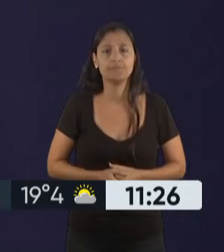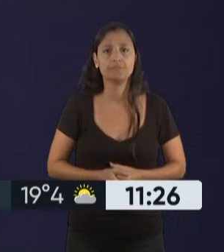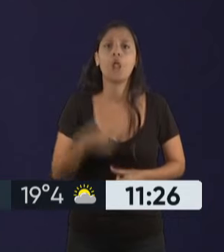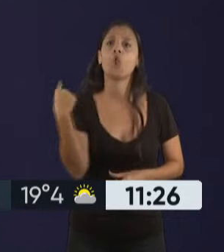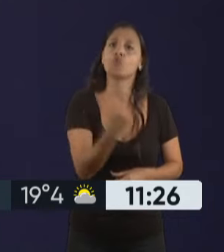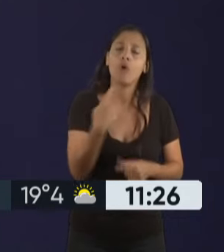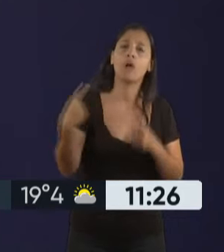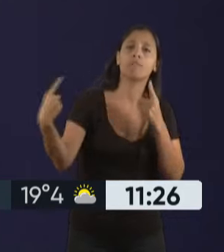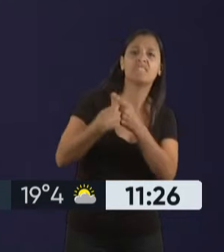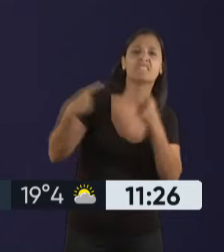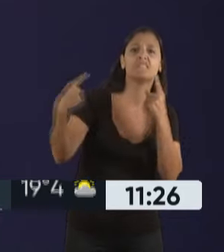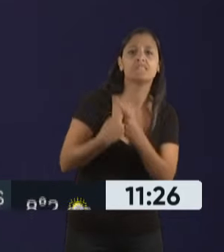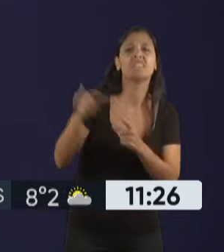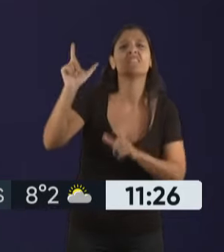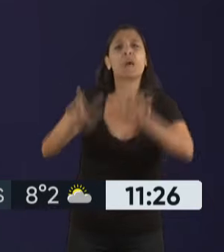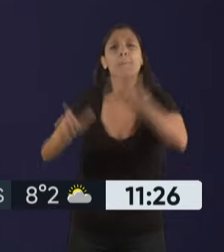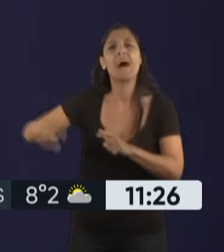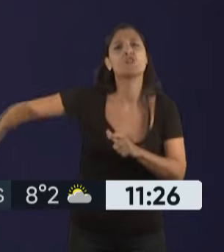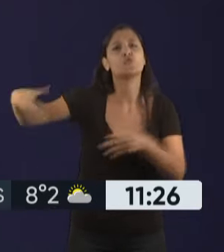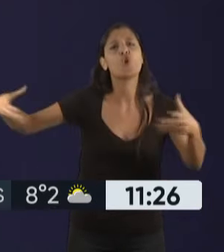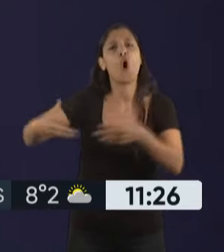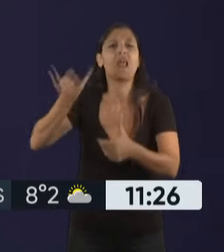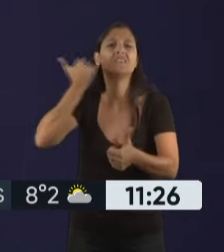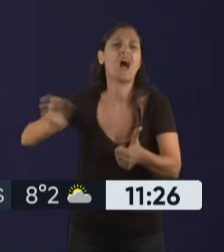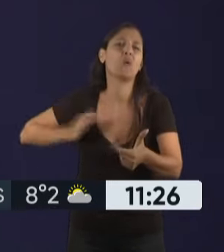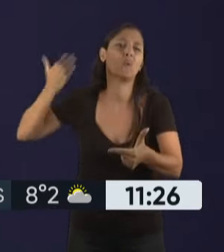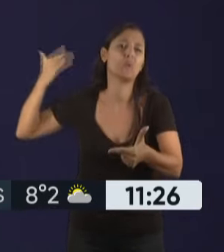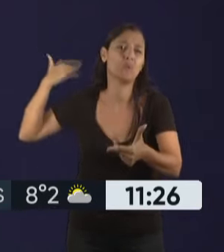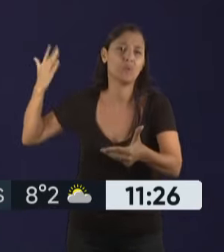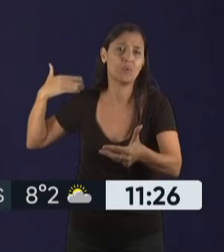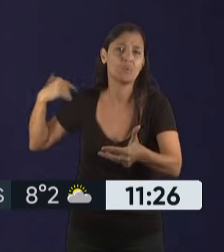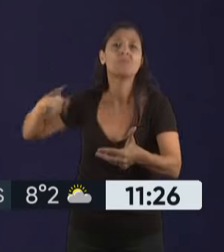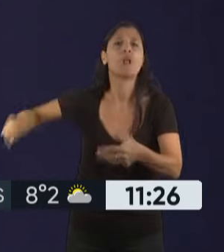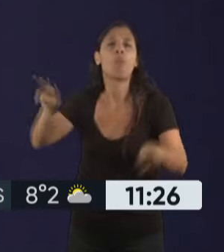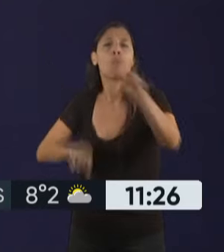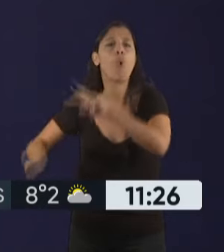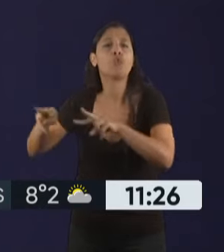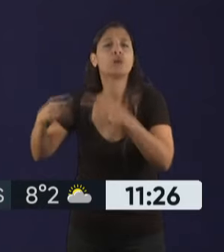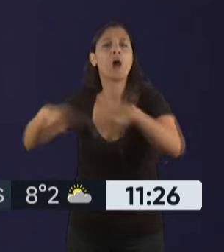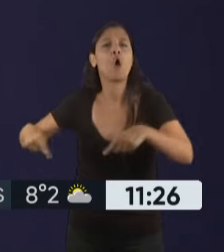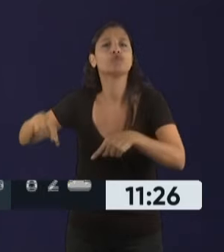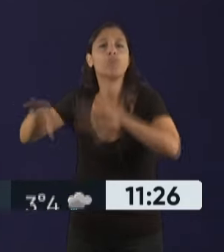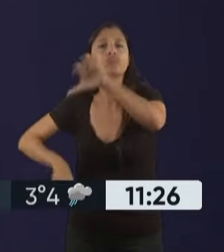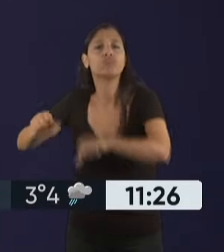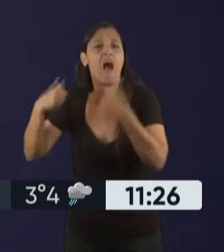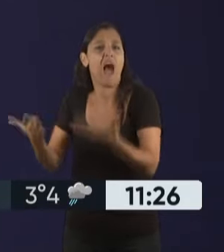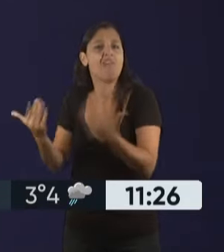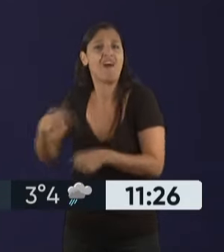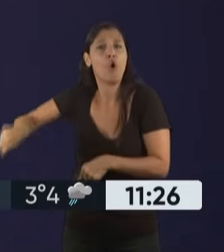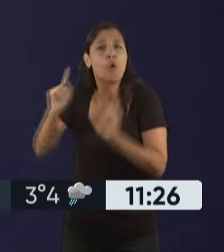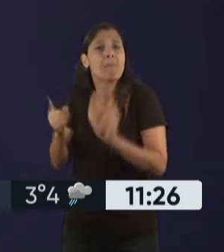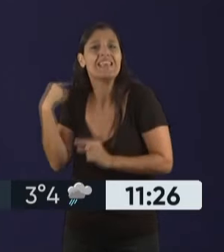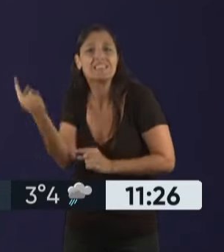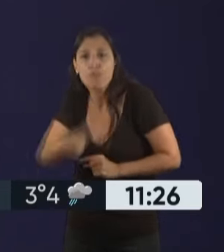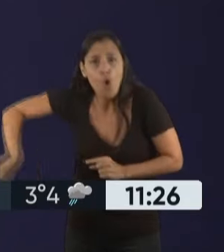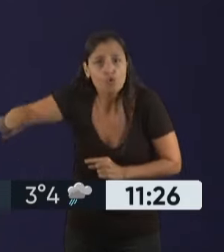que hace mucho tiempo por lo único que está donde está es para mantener sus privilegios Y que todos los esfuerzos están en línea con